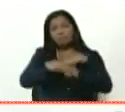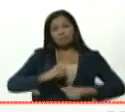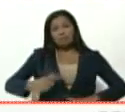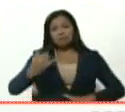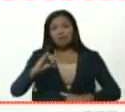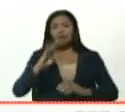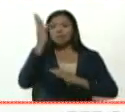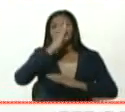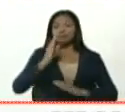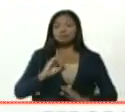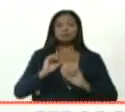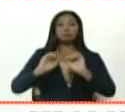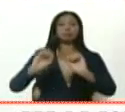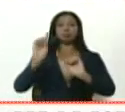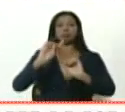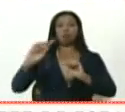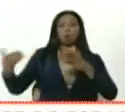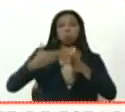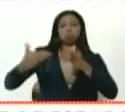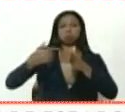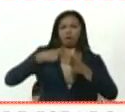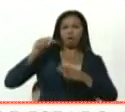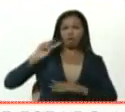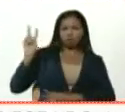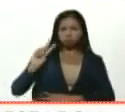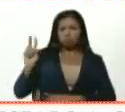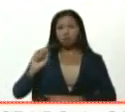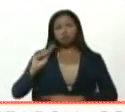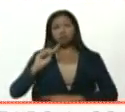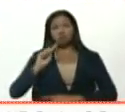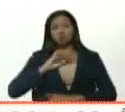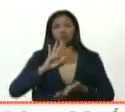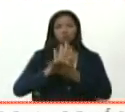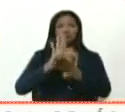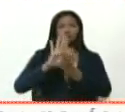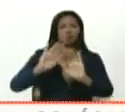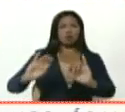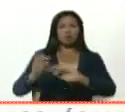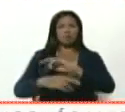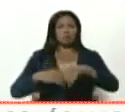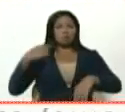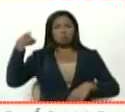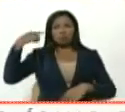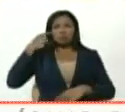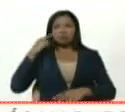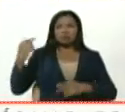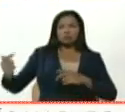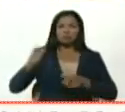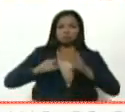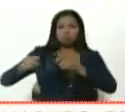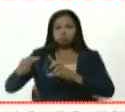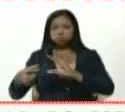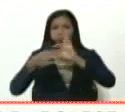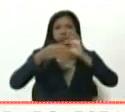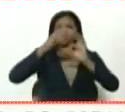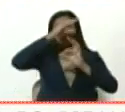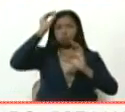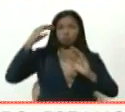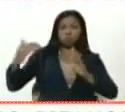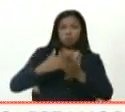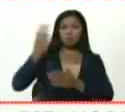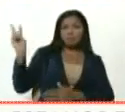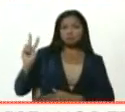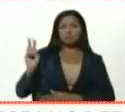que detengan cualquier aventura, cualquier locura de Jair Bolsonaro en coordinación con Donald Trump contra